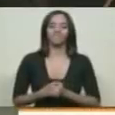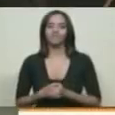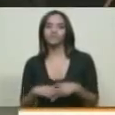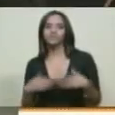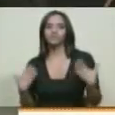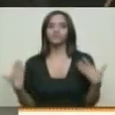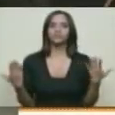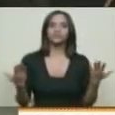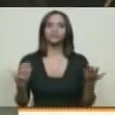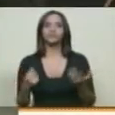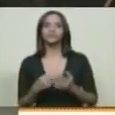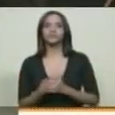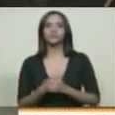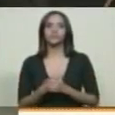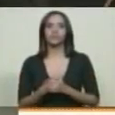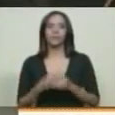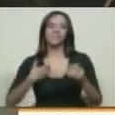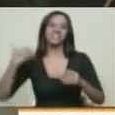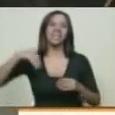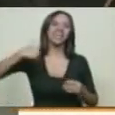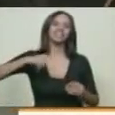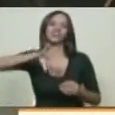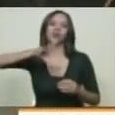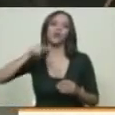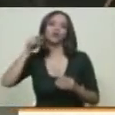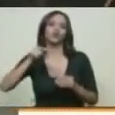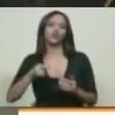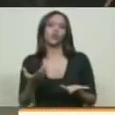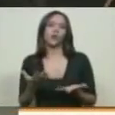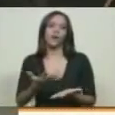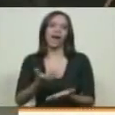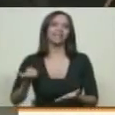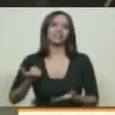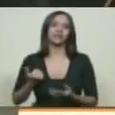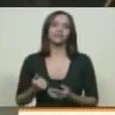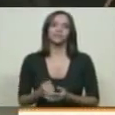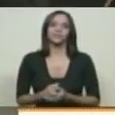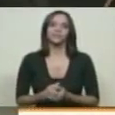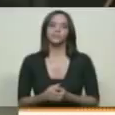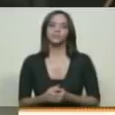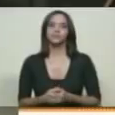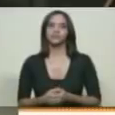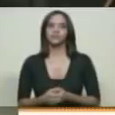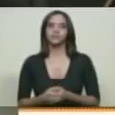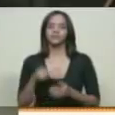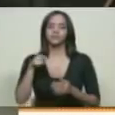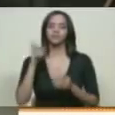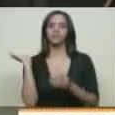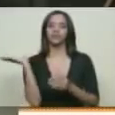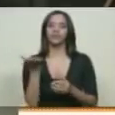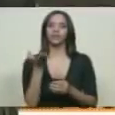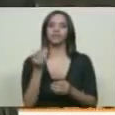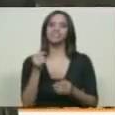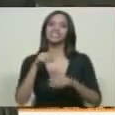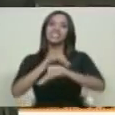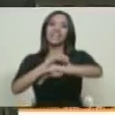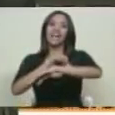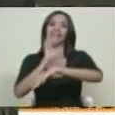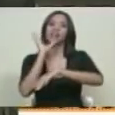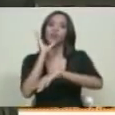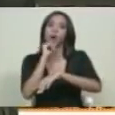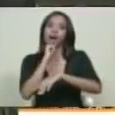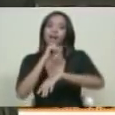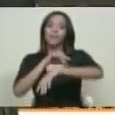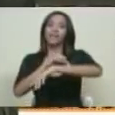7 años con esto. Mi derecho a seguir robando, tú no me lo vas a quitar. Ahorita, no me vas a quitar. Ahorita tú, por ejemplo, tú vas a un restaurante y te dice, carne no hay, porque es que